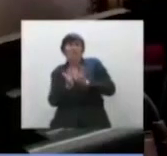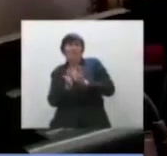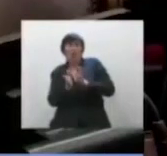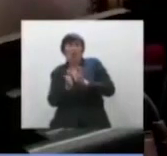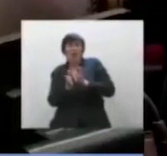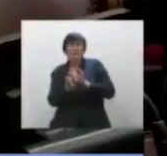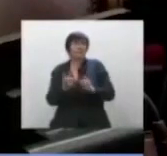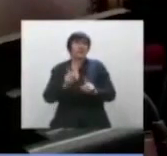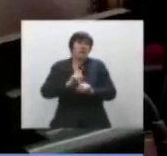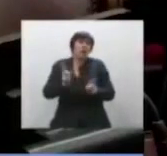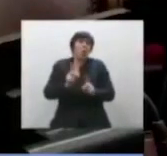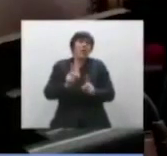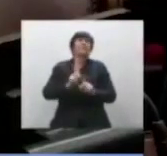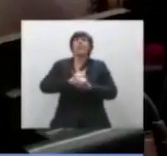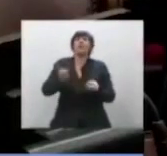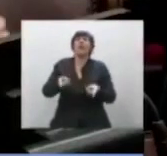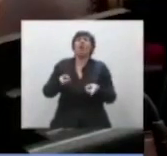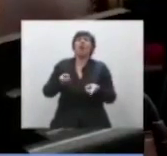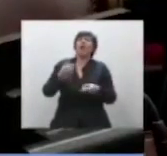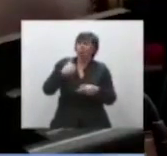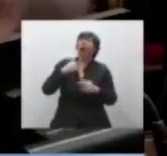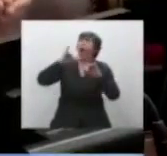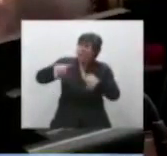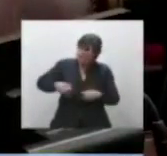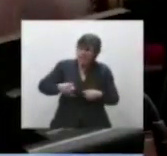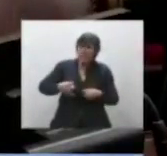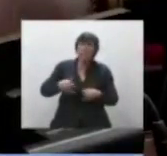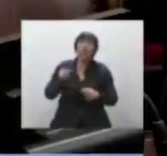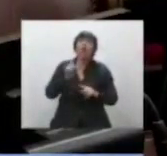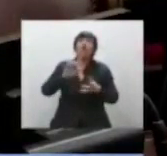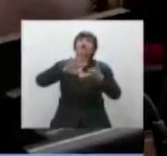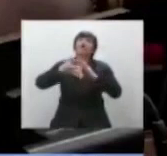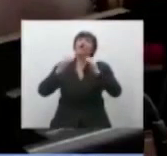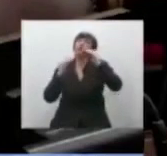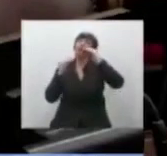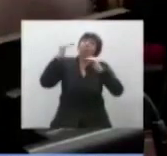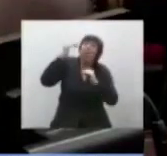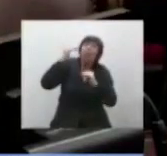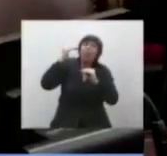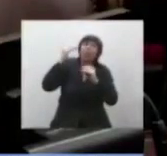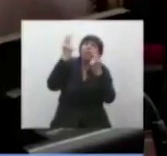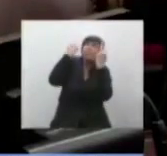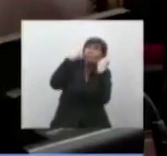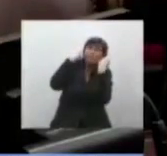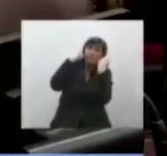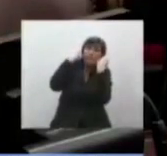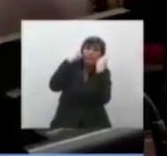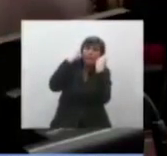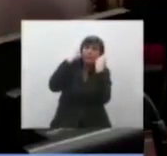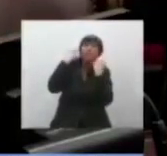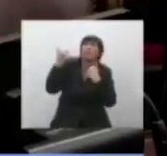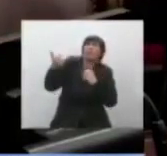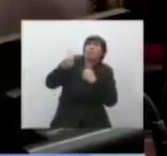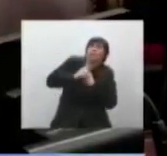qué creer que la ley del aborto tenía que salir. Me parece que está bien si un senador piensa lo contrario, pero de ahí a que sus argumentos sean tan